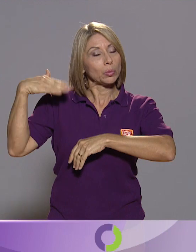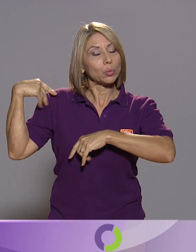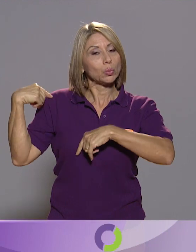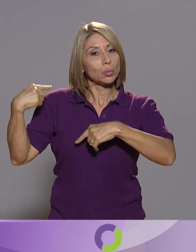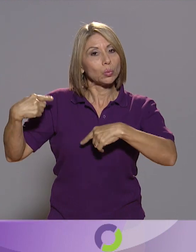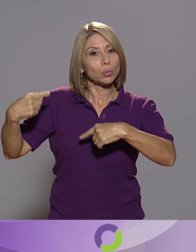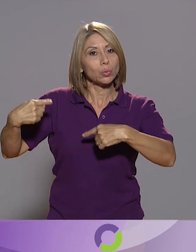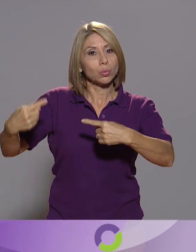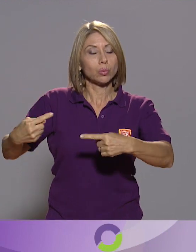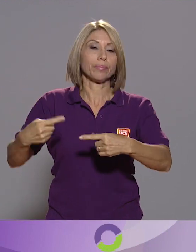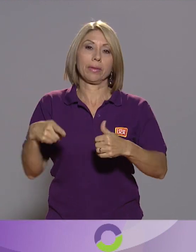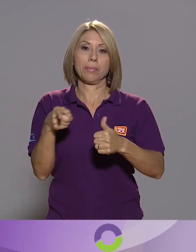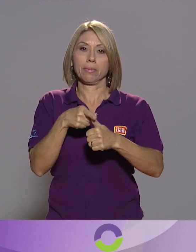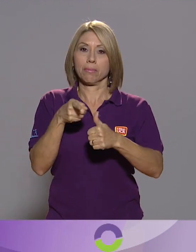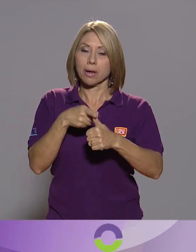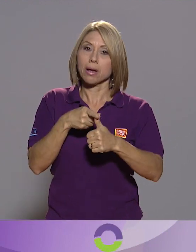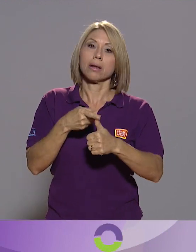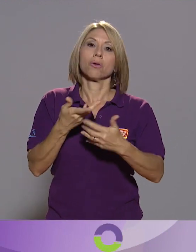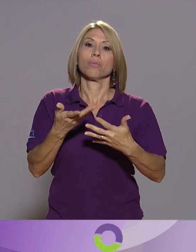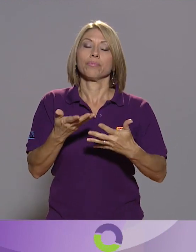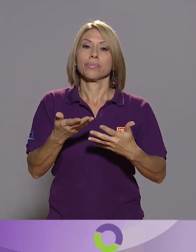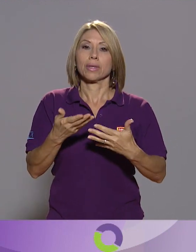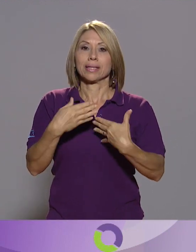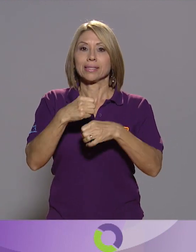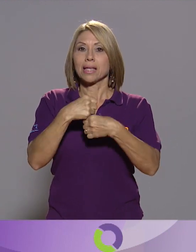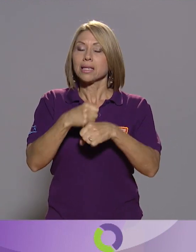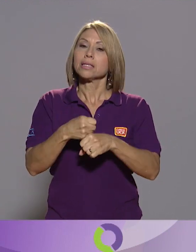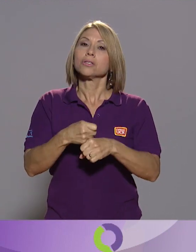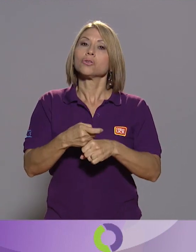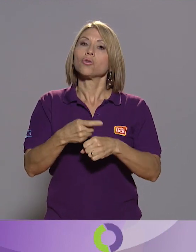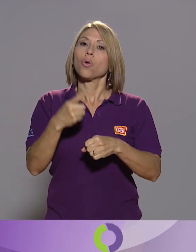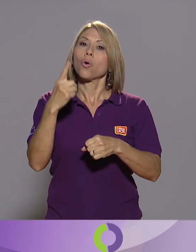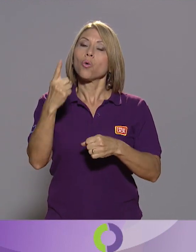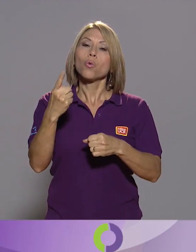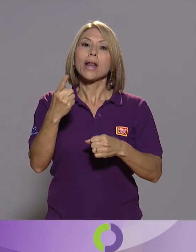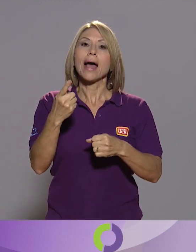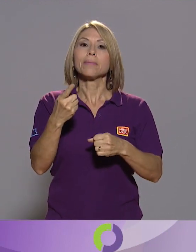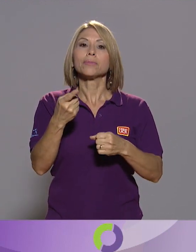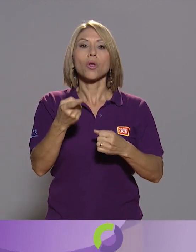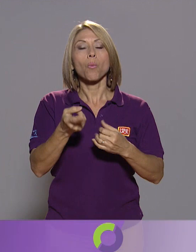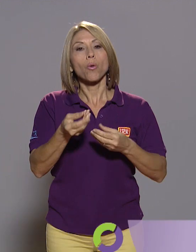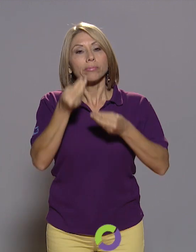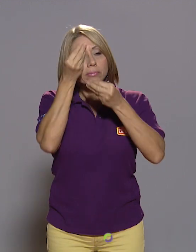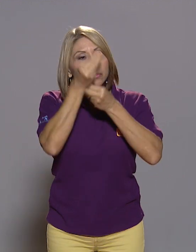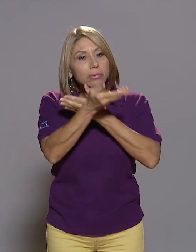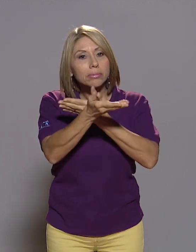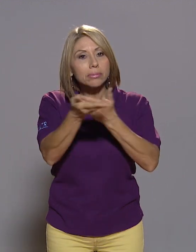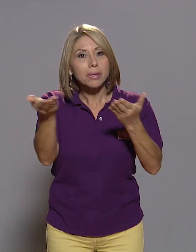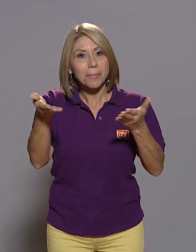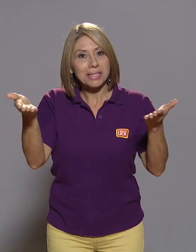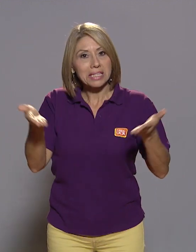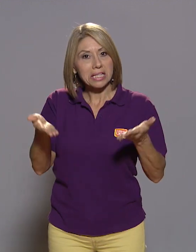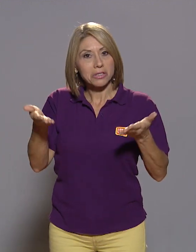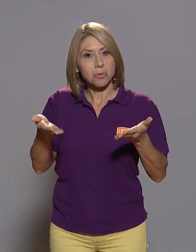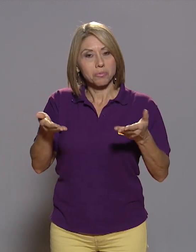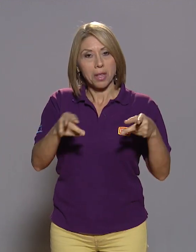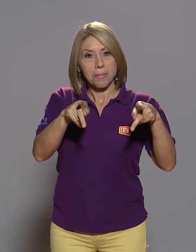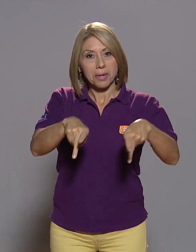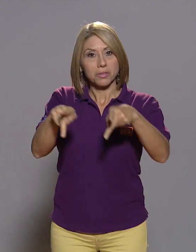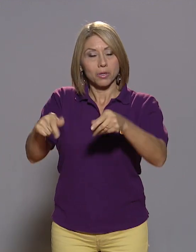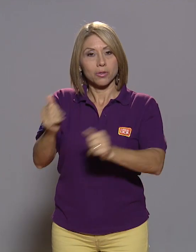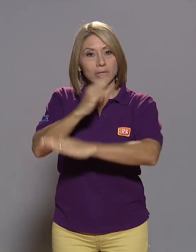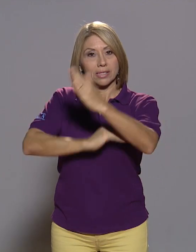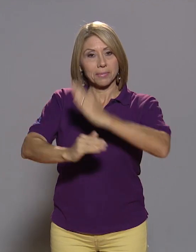Primero tuvimos una presentación con muy buena intención hacia las personas con discapacidad,